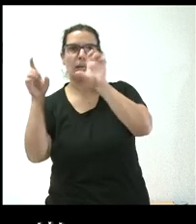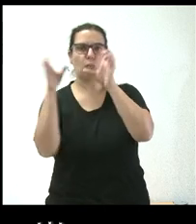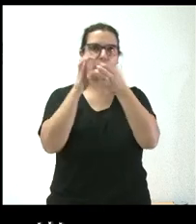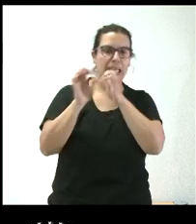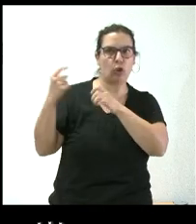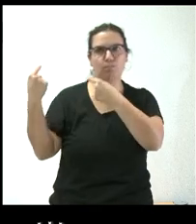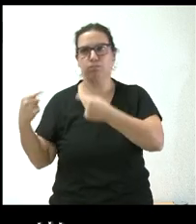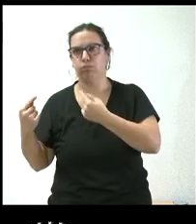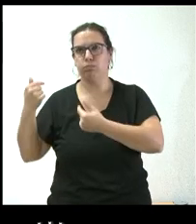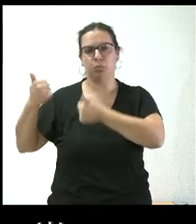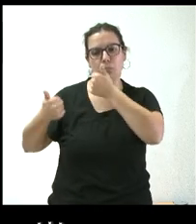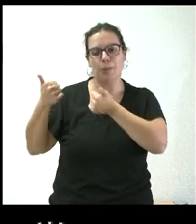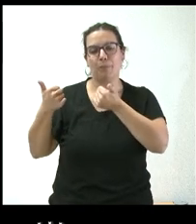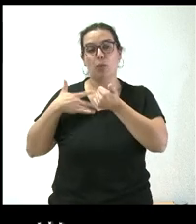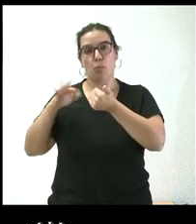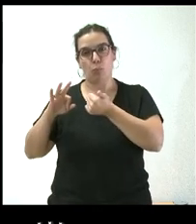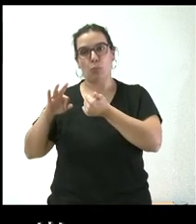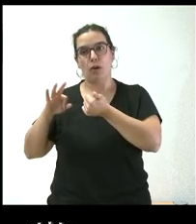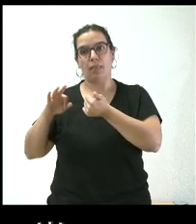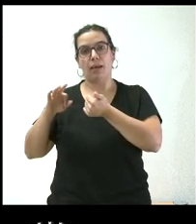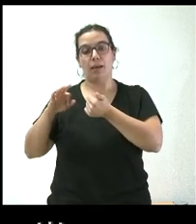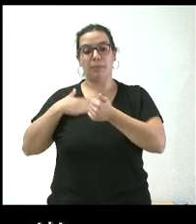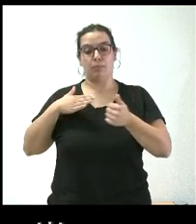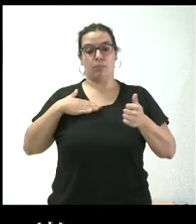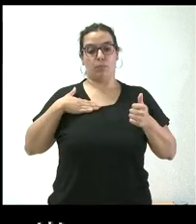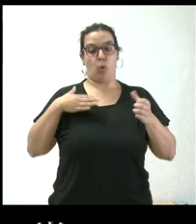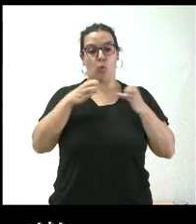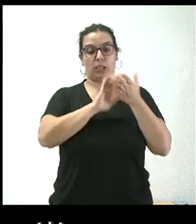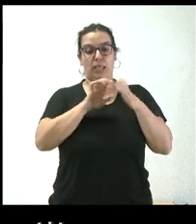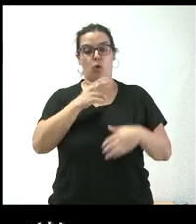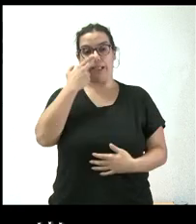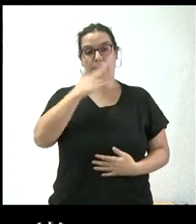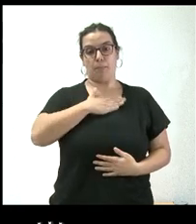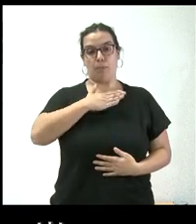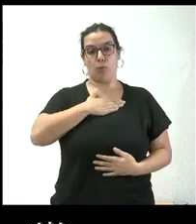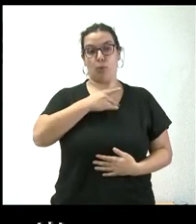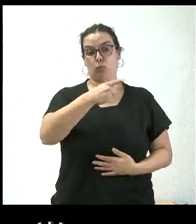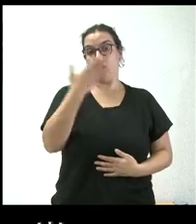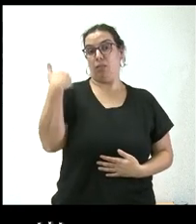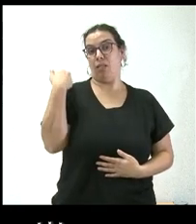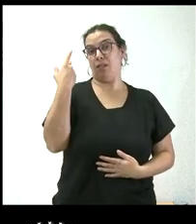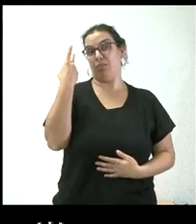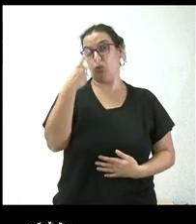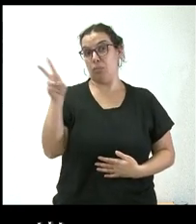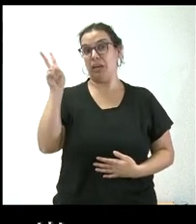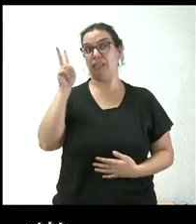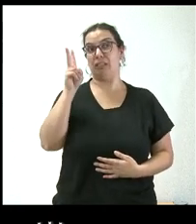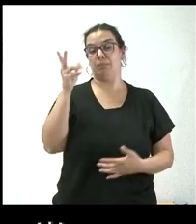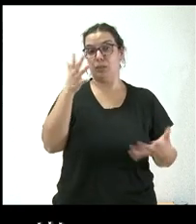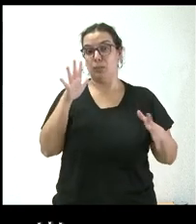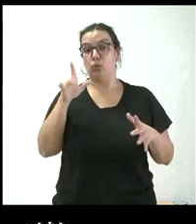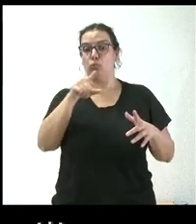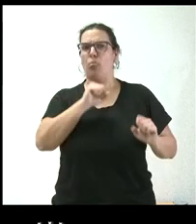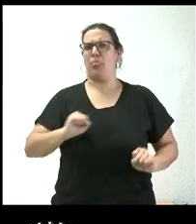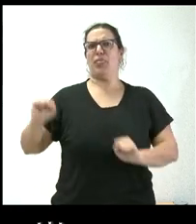que puede perjudicar a los intereses de la junta la defensa que usted hizo hace 15 o 20 días de que el